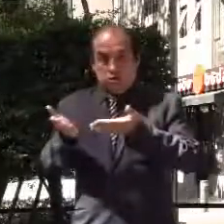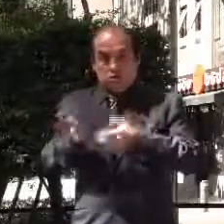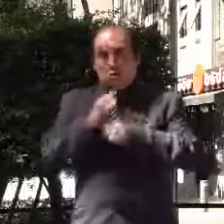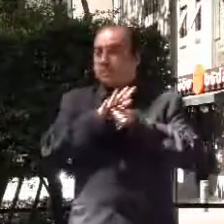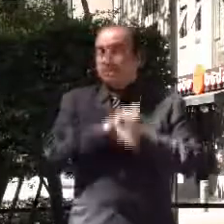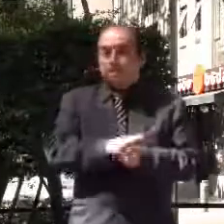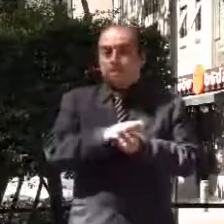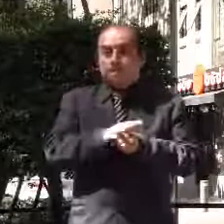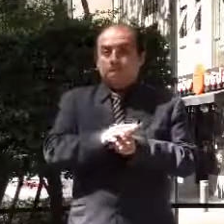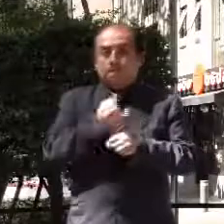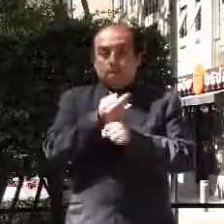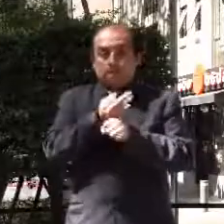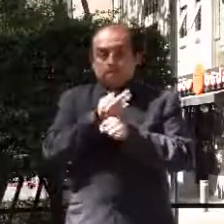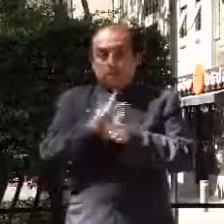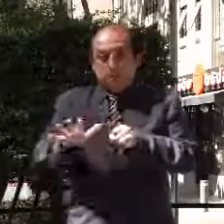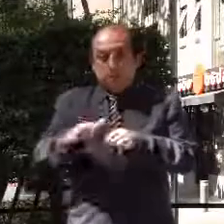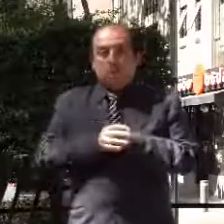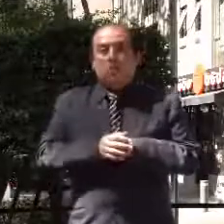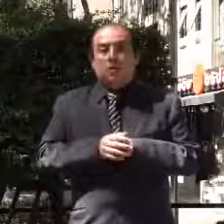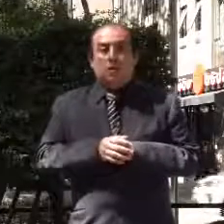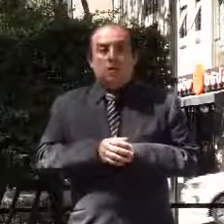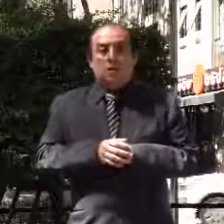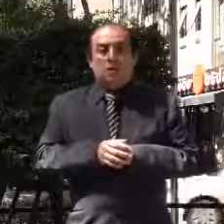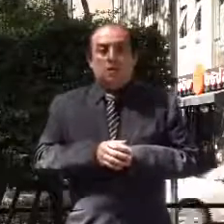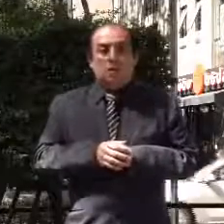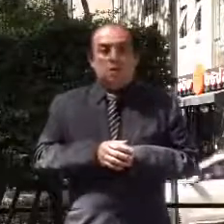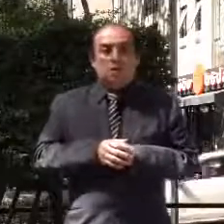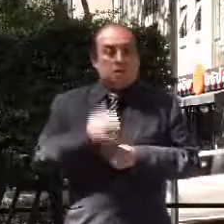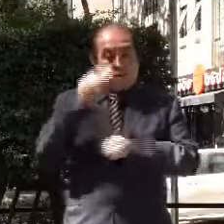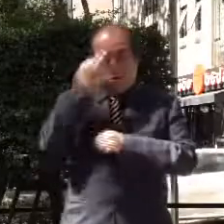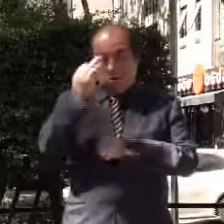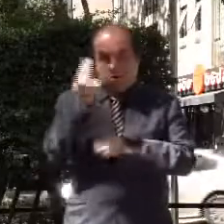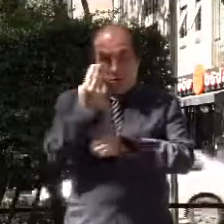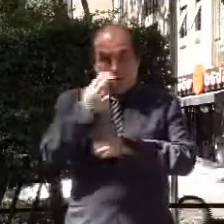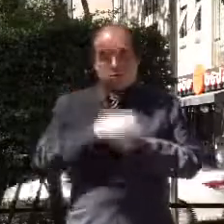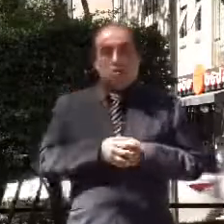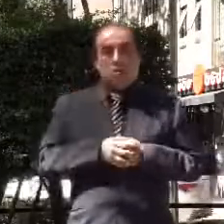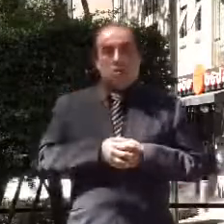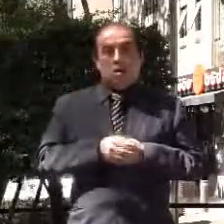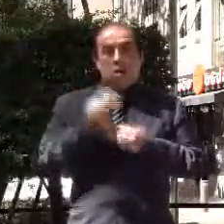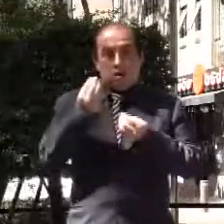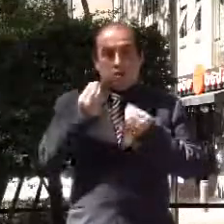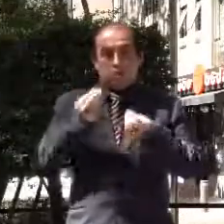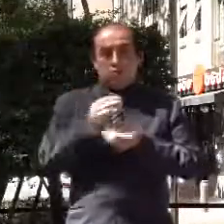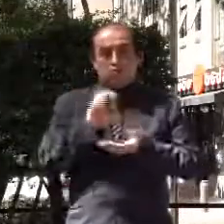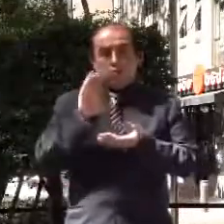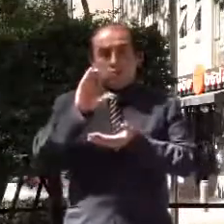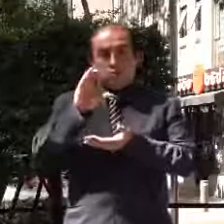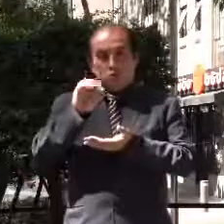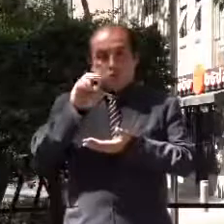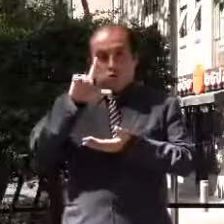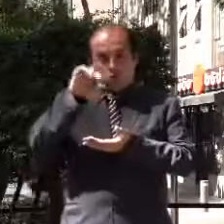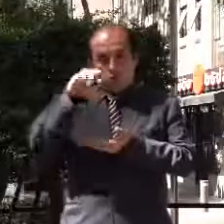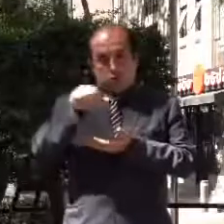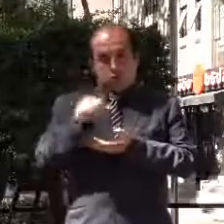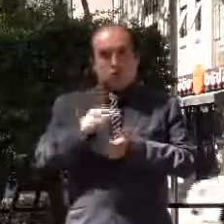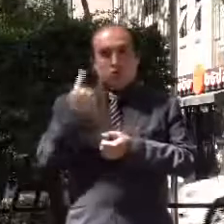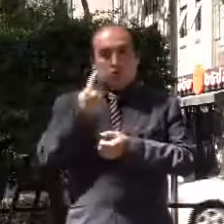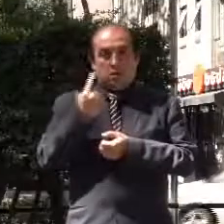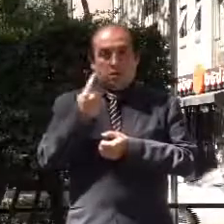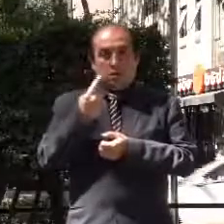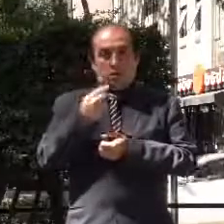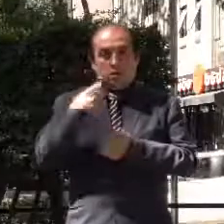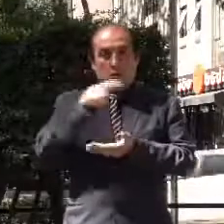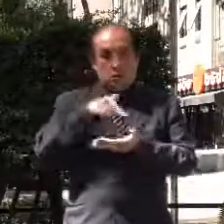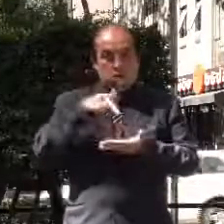la presión suficiente ni con el tiempo necesario a muchas de estas colonias, que por supuesto con la parte oriente,